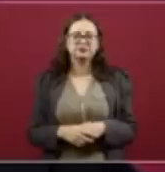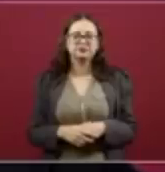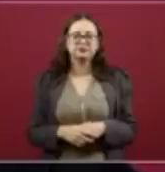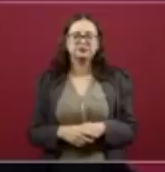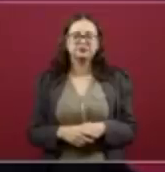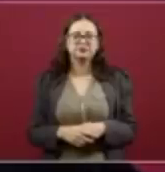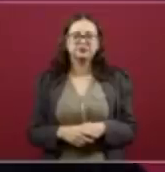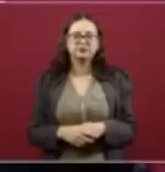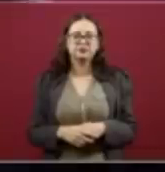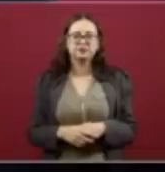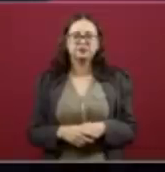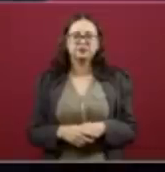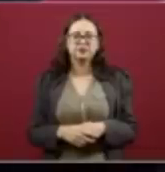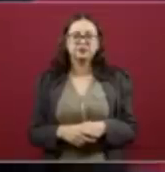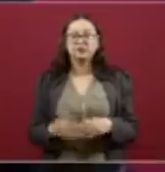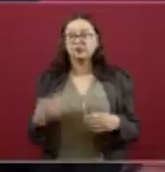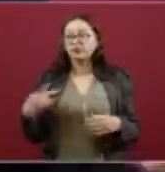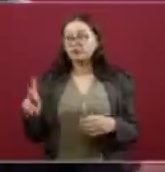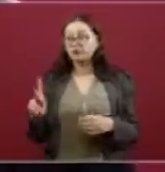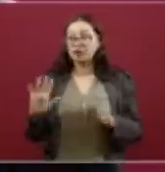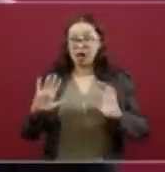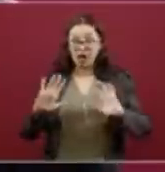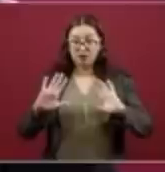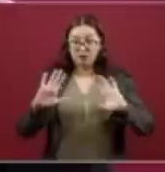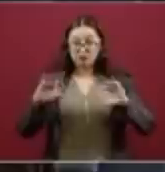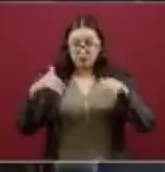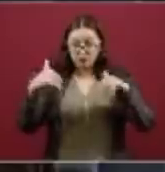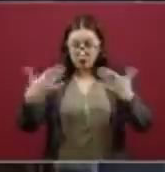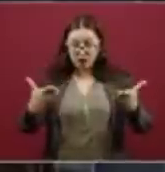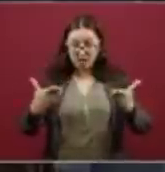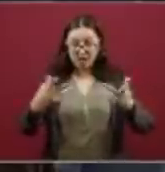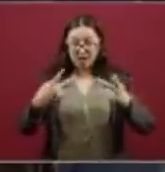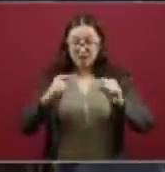Cuando para proteger a la gente